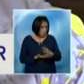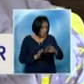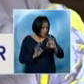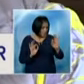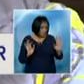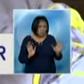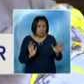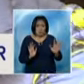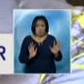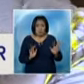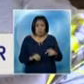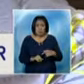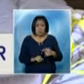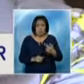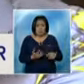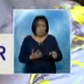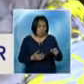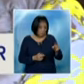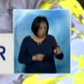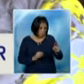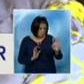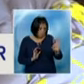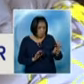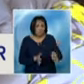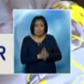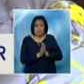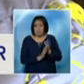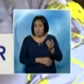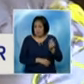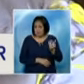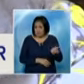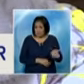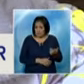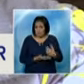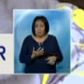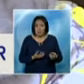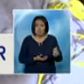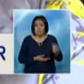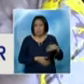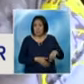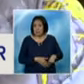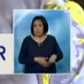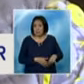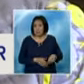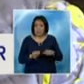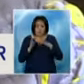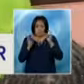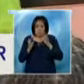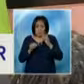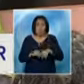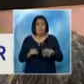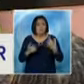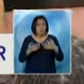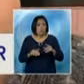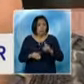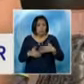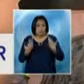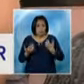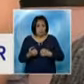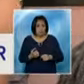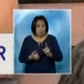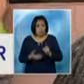nada y entonces se agarró de un caso para pedir dinero, para lucrar, y los gatos estaban esterilizados.